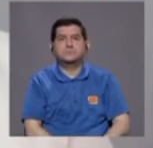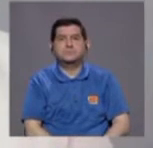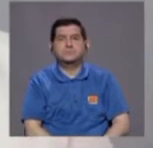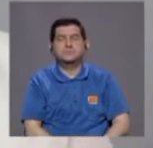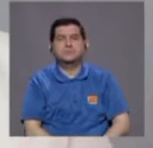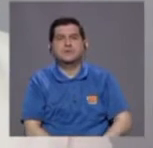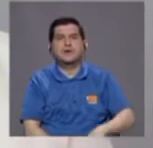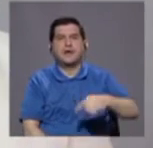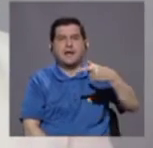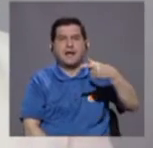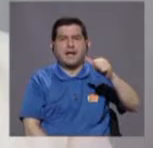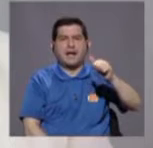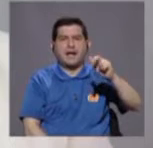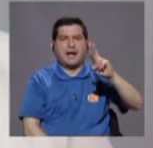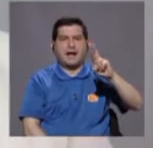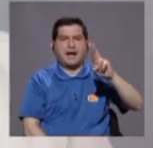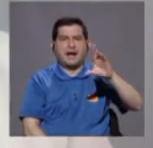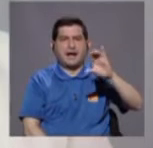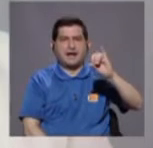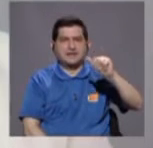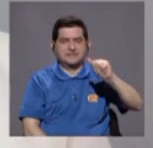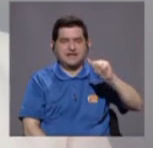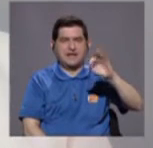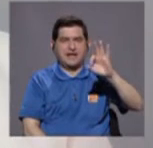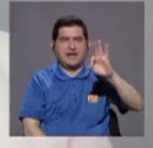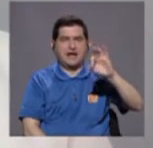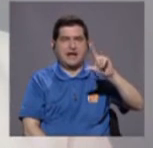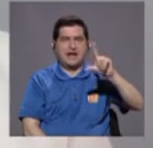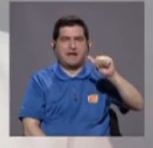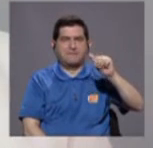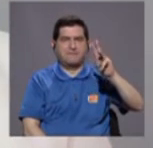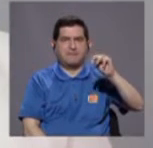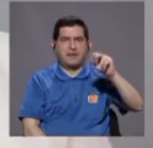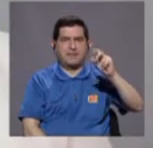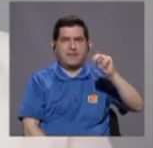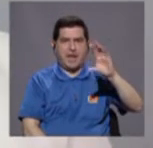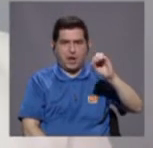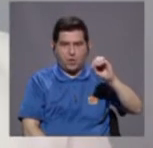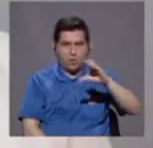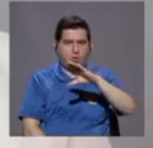García Flamenco y Carmen Lira, Carmen Carvajal,